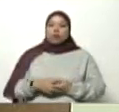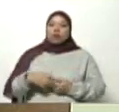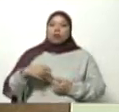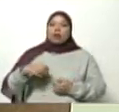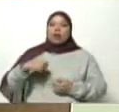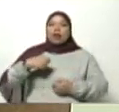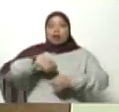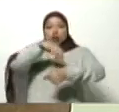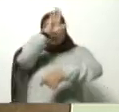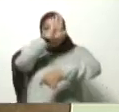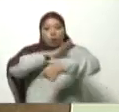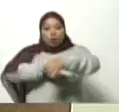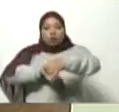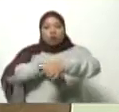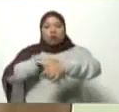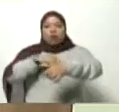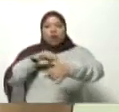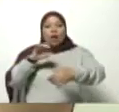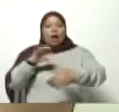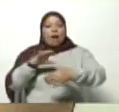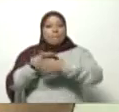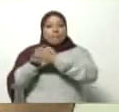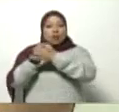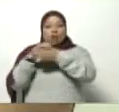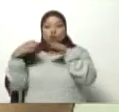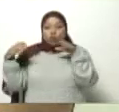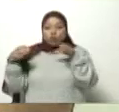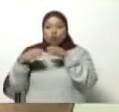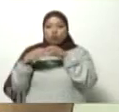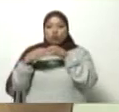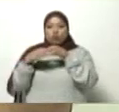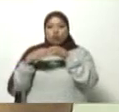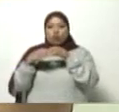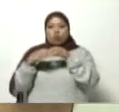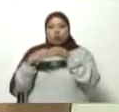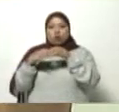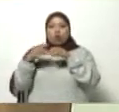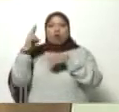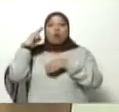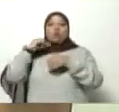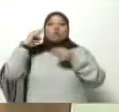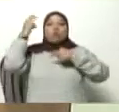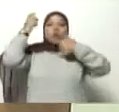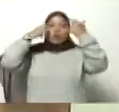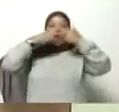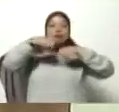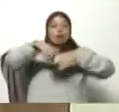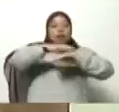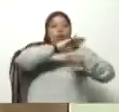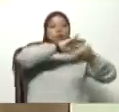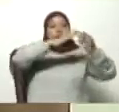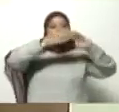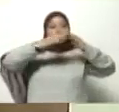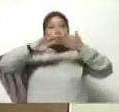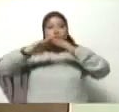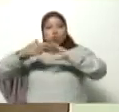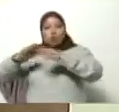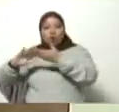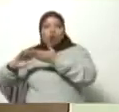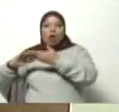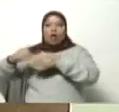Anzoátegui fueron los compañeros de los equipos de calle, de comunidad y de UVC. Igual ocurre